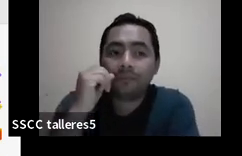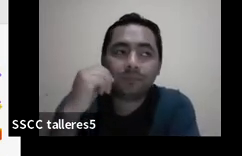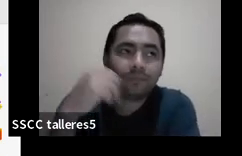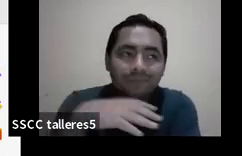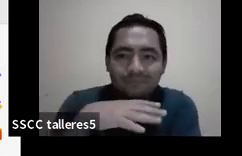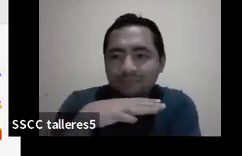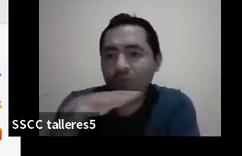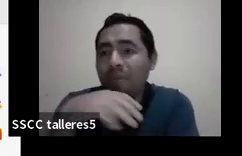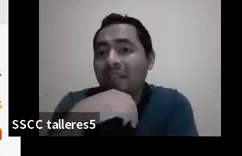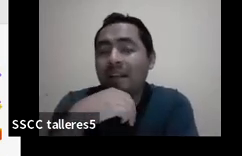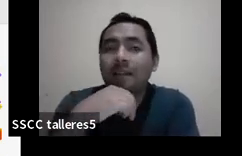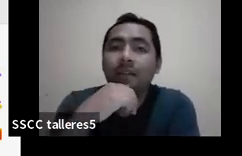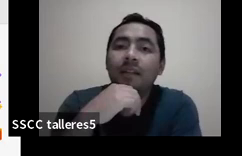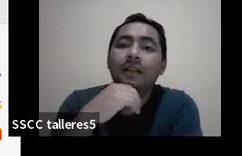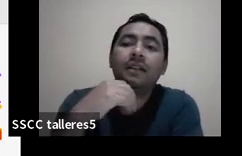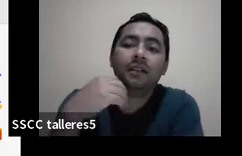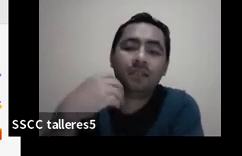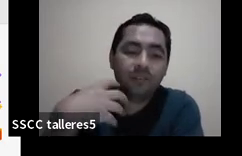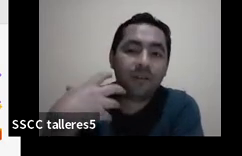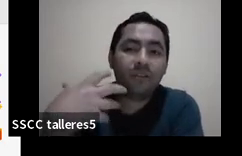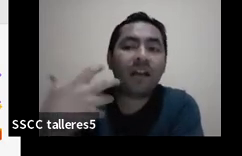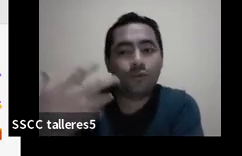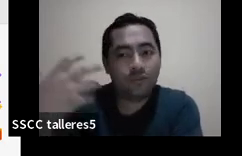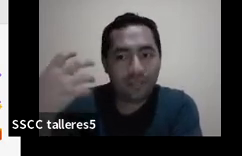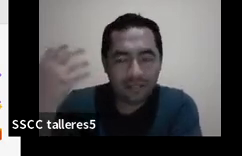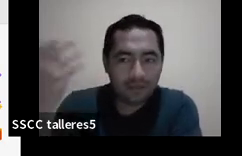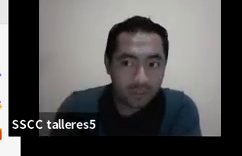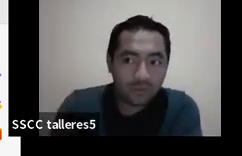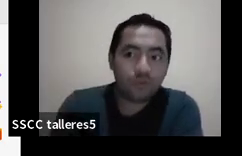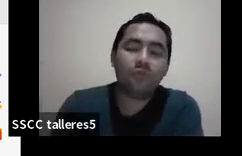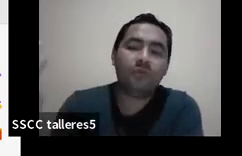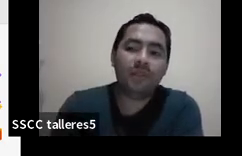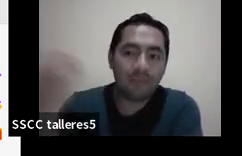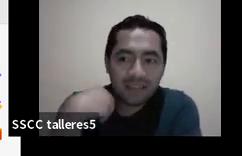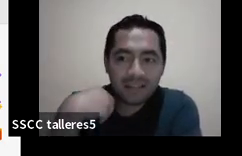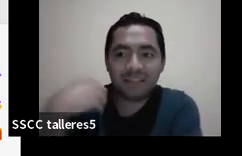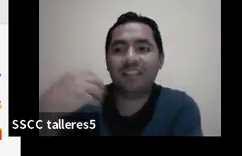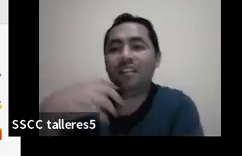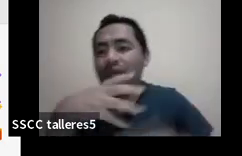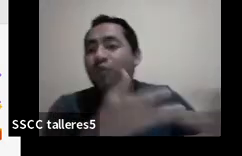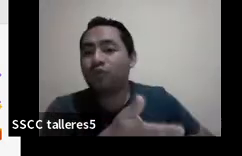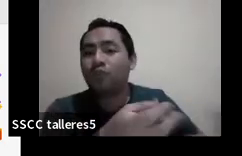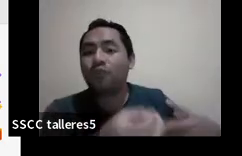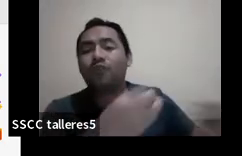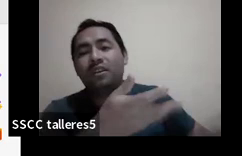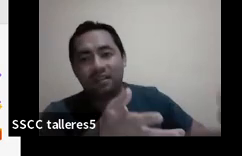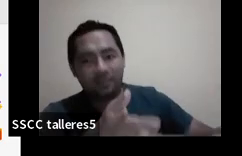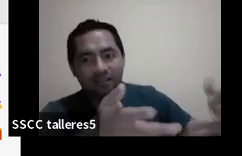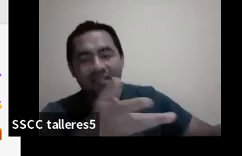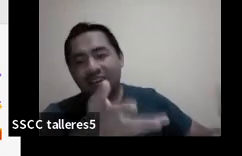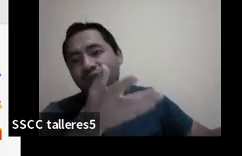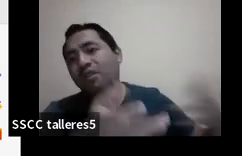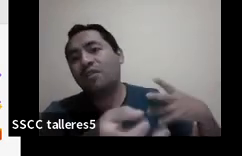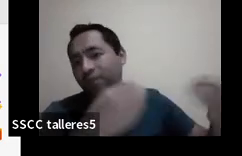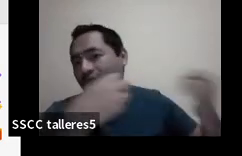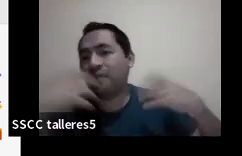aprender? No aprenden nada. Te estoy hablando de casos que he visto de padres y de mismos sordos